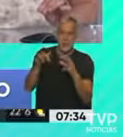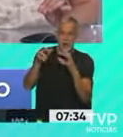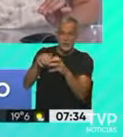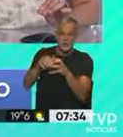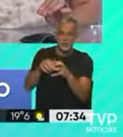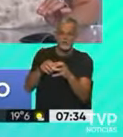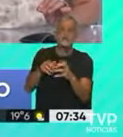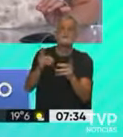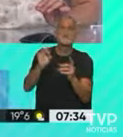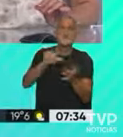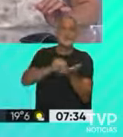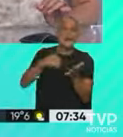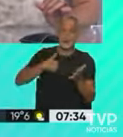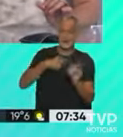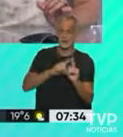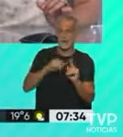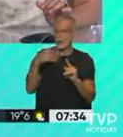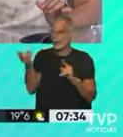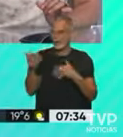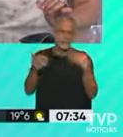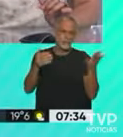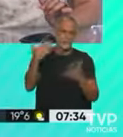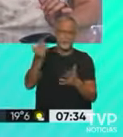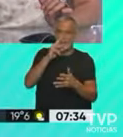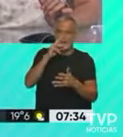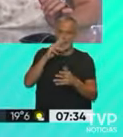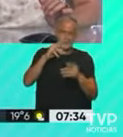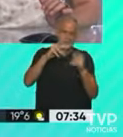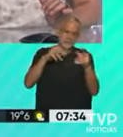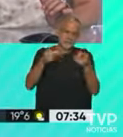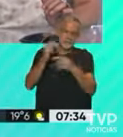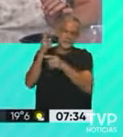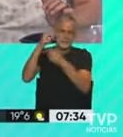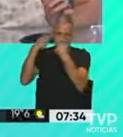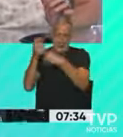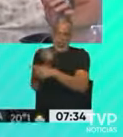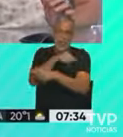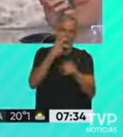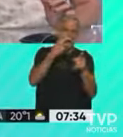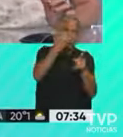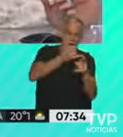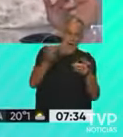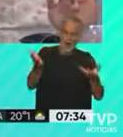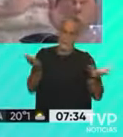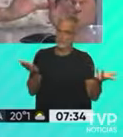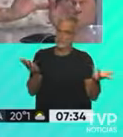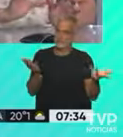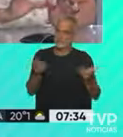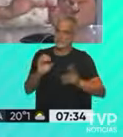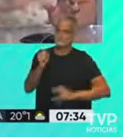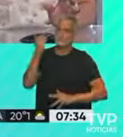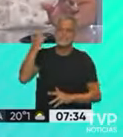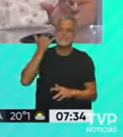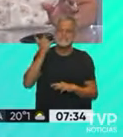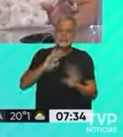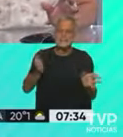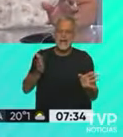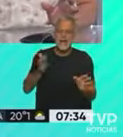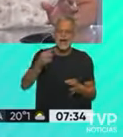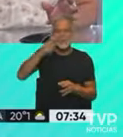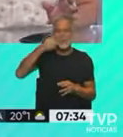transfronteriza O sea que al haber presencia de La plaga en Bolivia en Paraguay eh nosotros ya hemos tenido la última el último